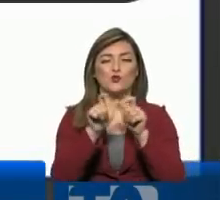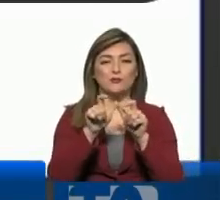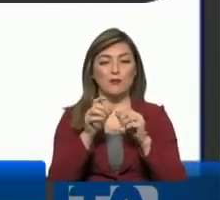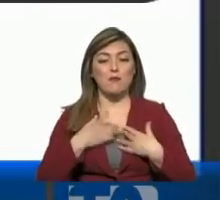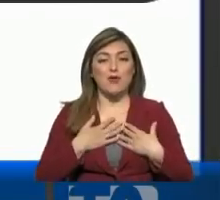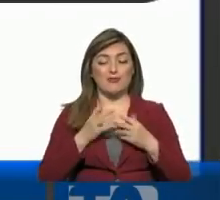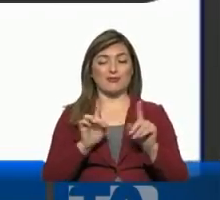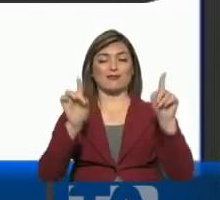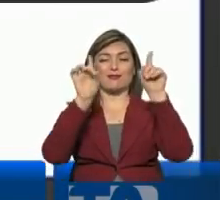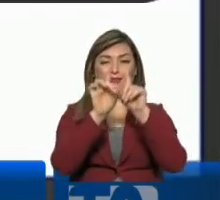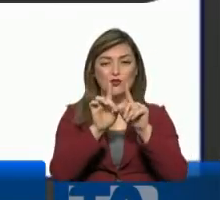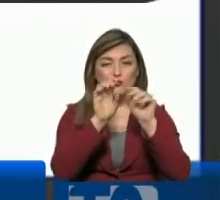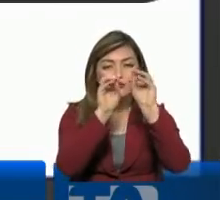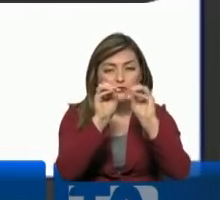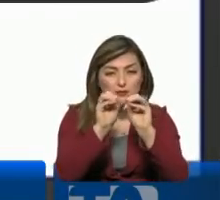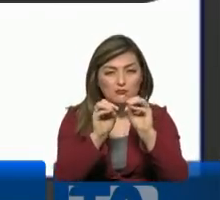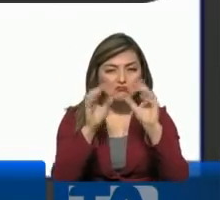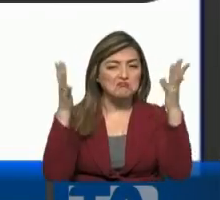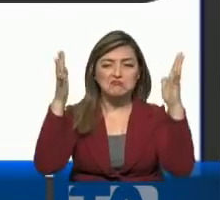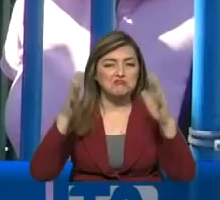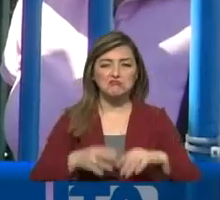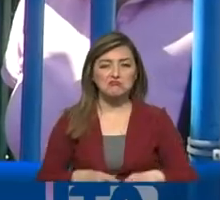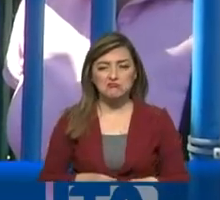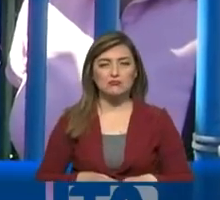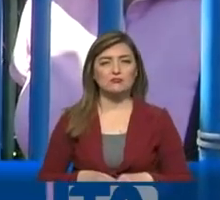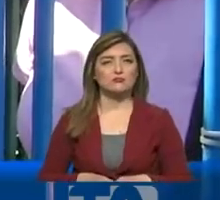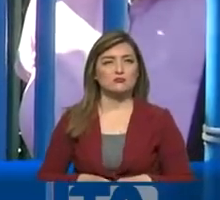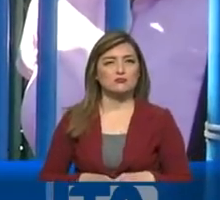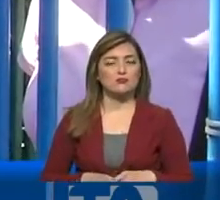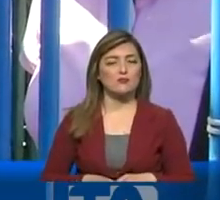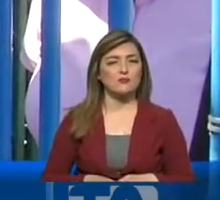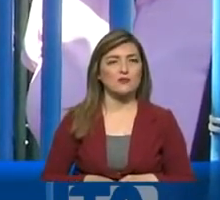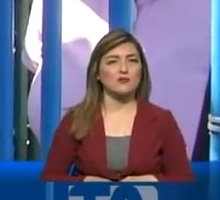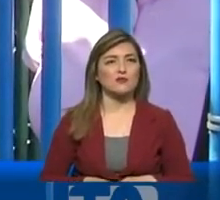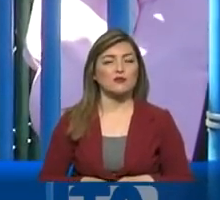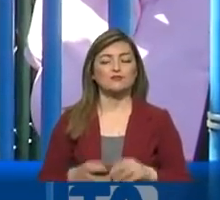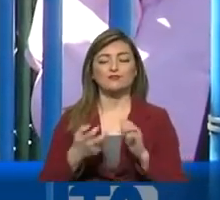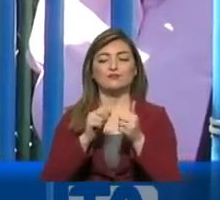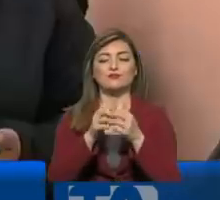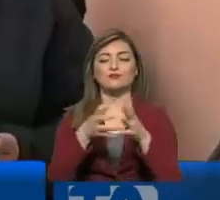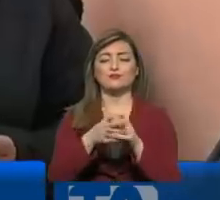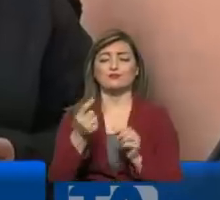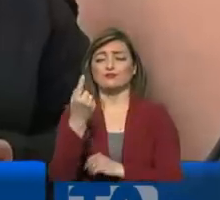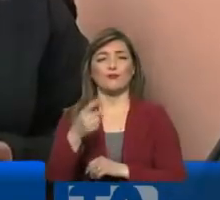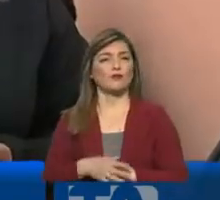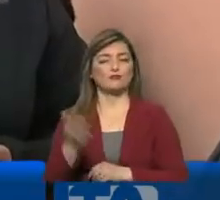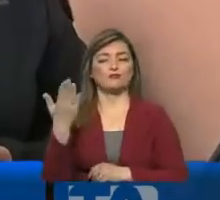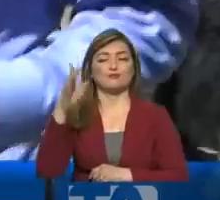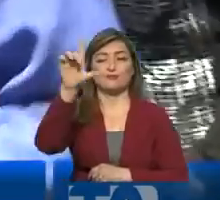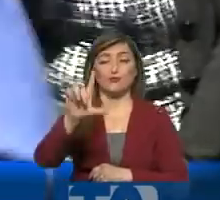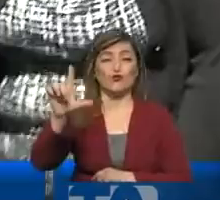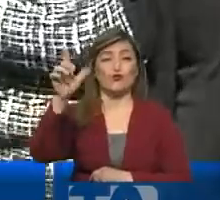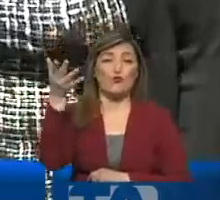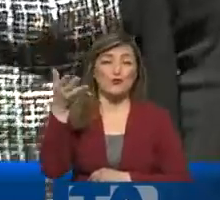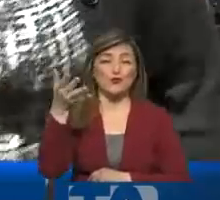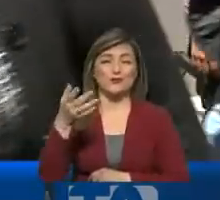datos y reducir este tipo de casos aún no se ha cumplido. Pero ese no es el único problema que no se ha logrado solucionar. Desde el pasado lunes,